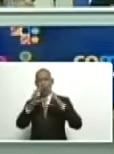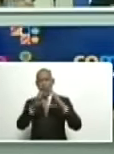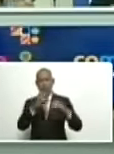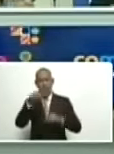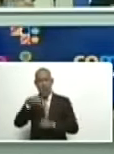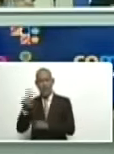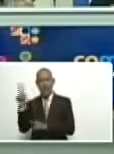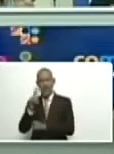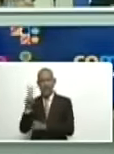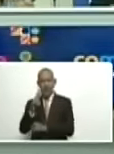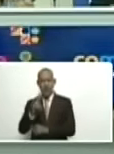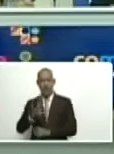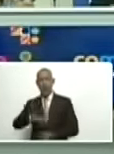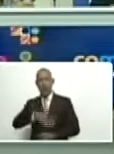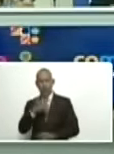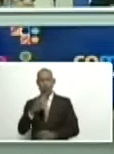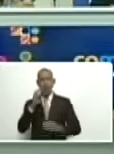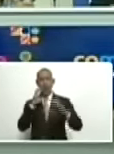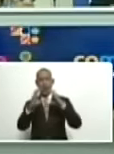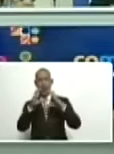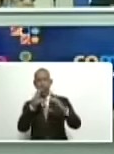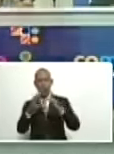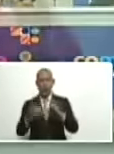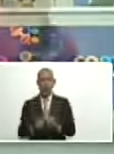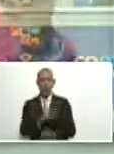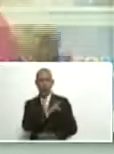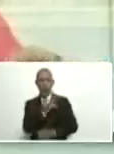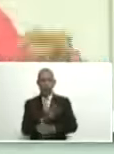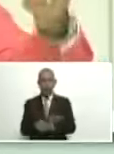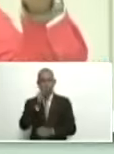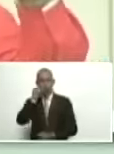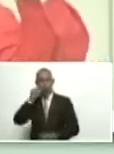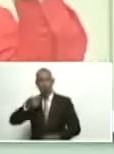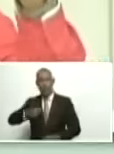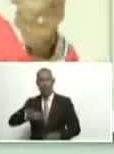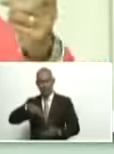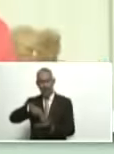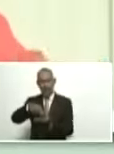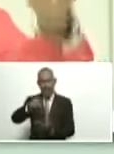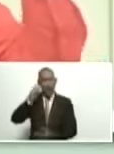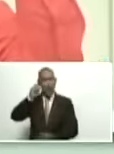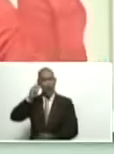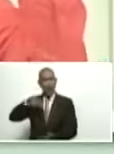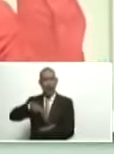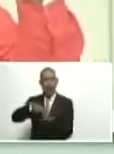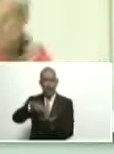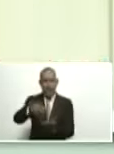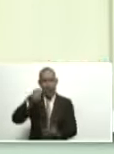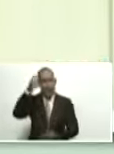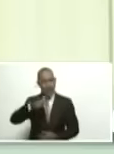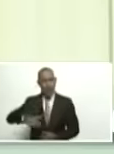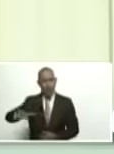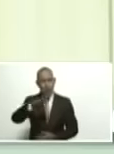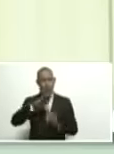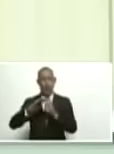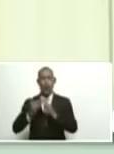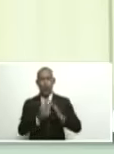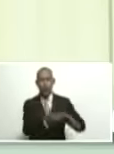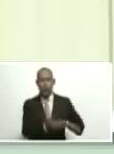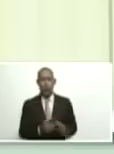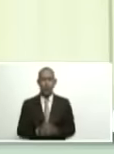en Venezuela, que es el poder comunicacional del hombre de a pie, de la mujer de a pie, del pueblo comunero?